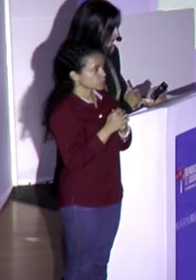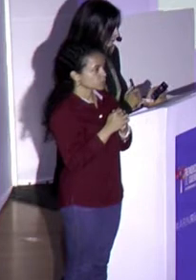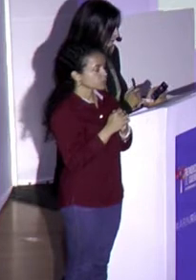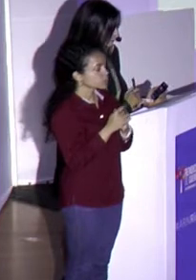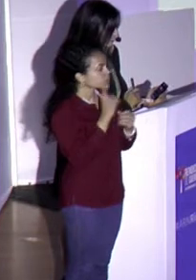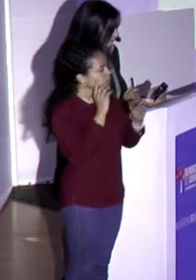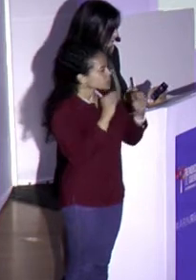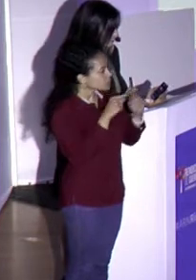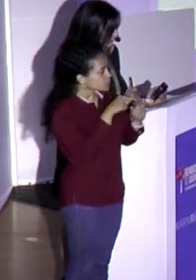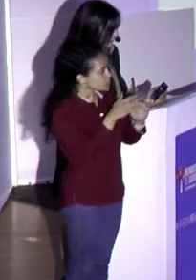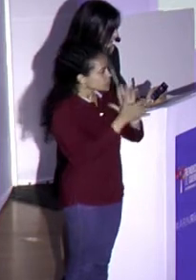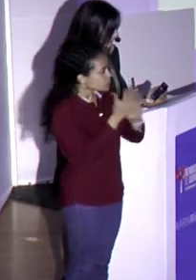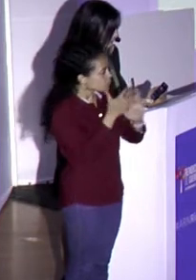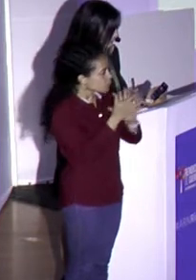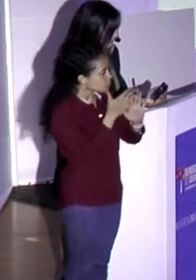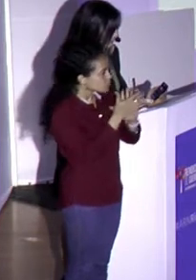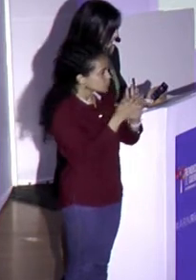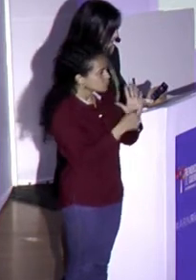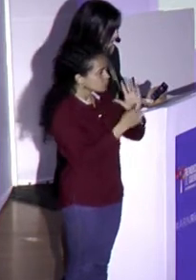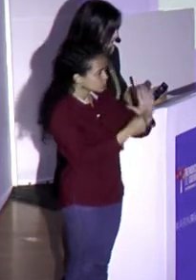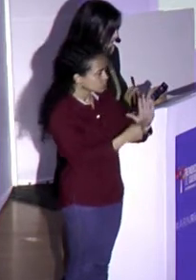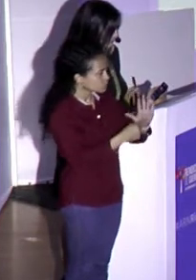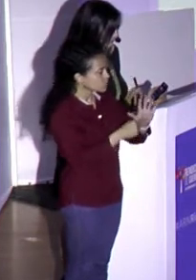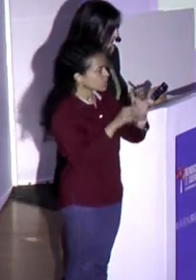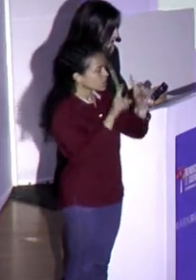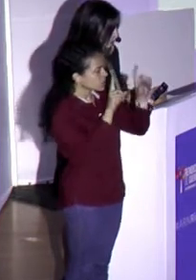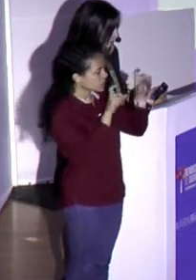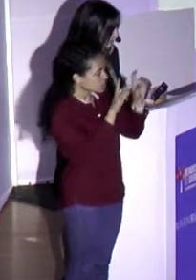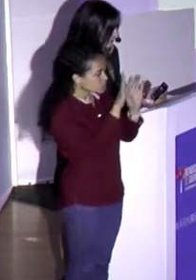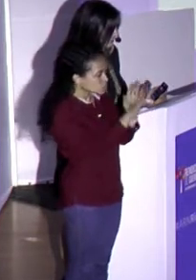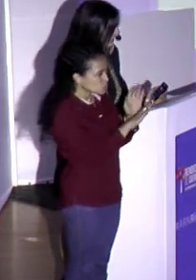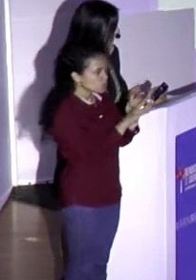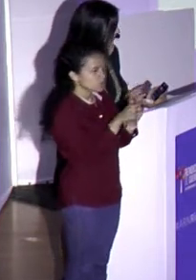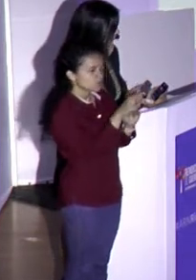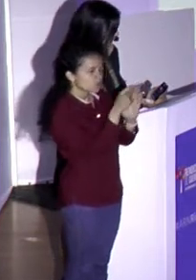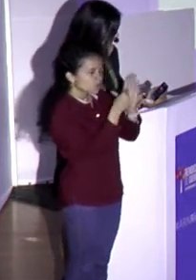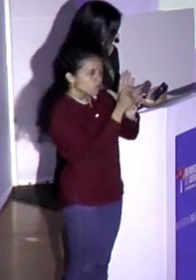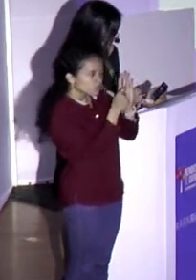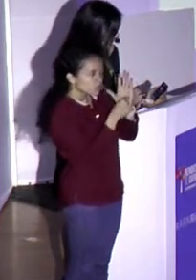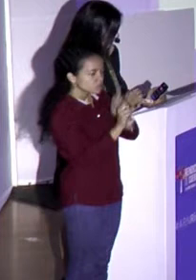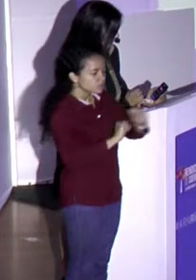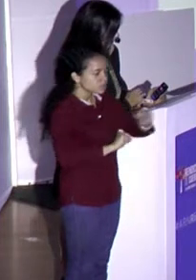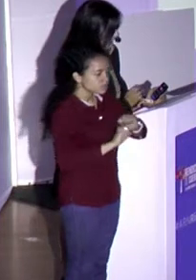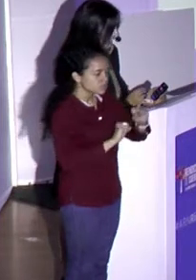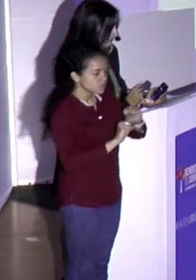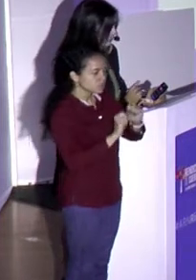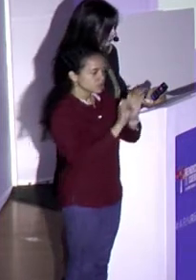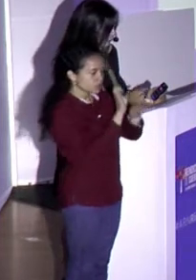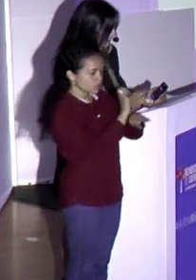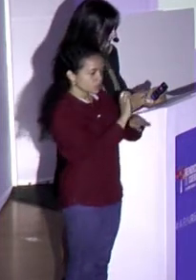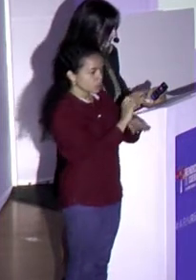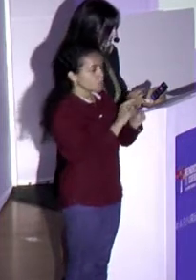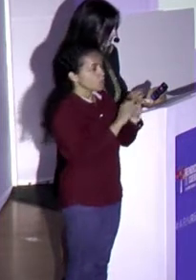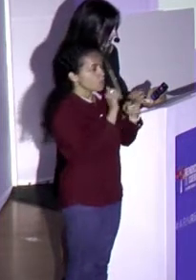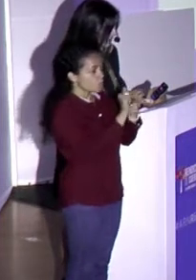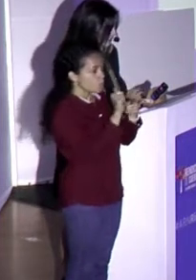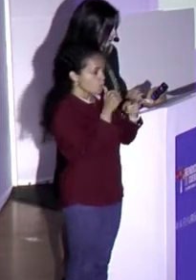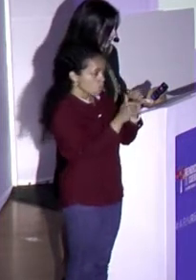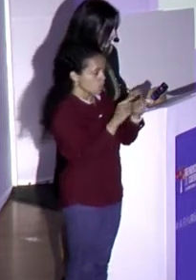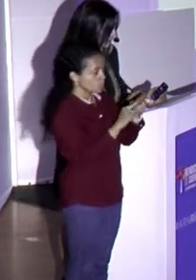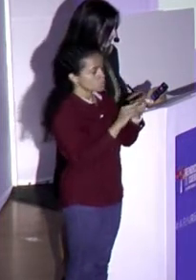De acuerdo con la información presentada y los temas tratados durante la audiencia, ¿cómo califica la gestión de la entidad? A. Muy buena.